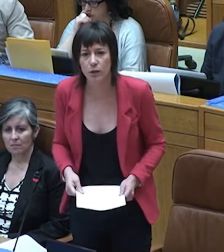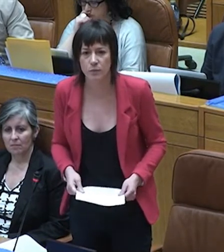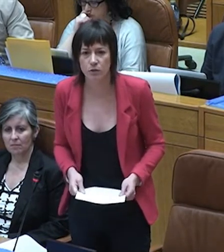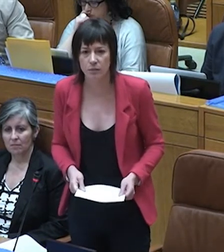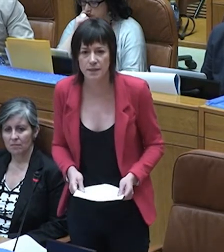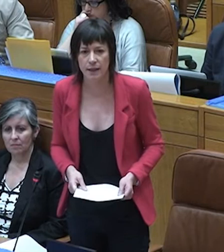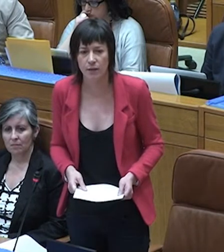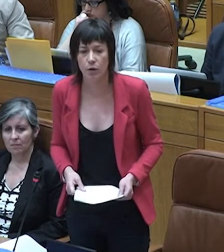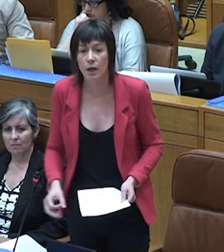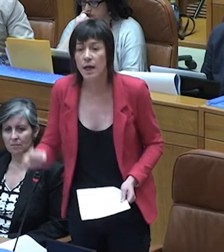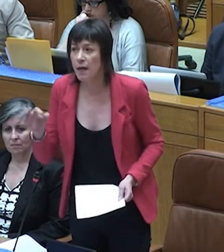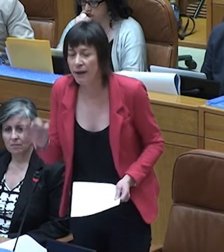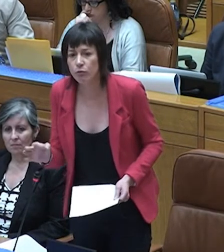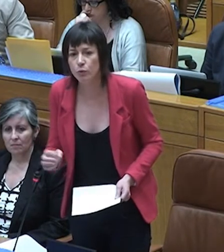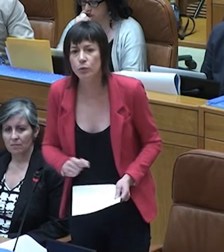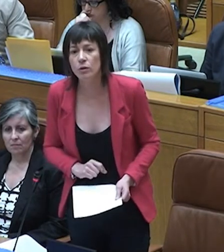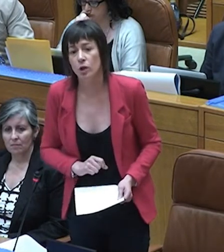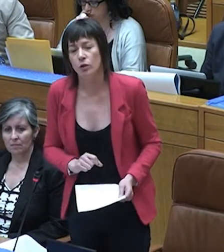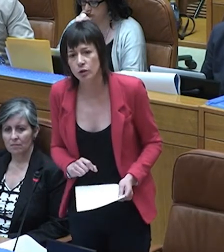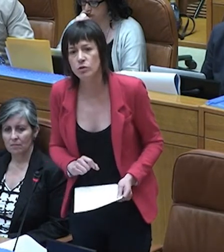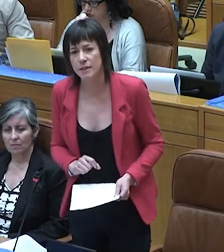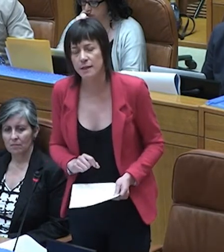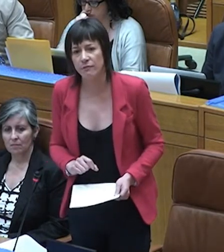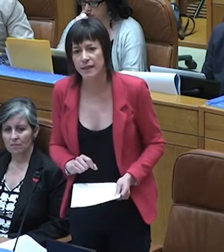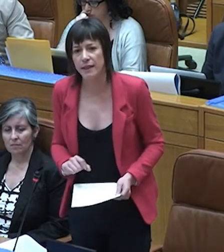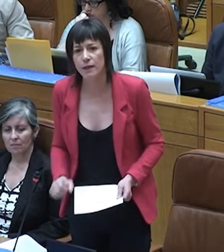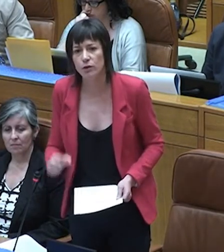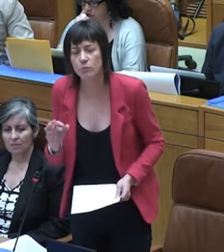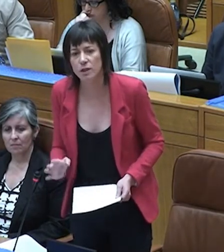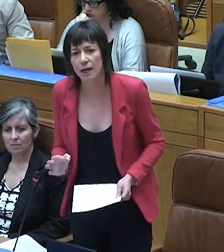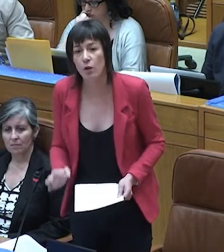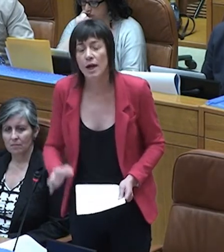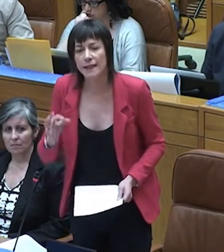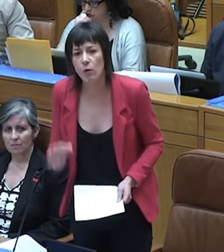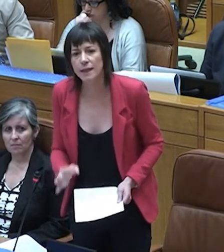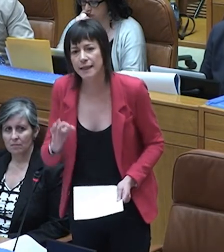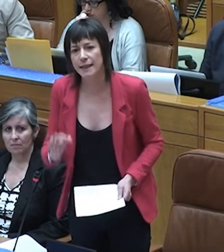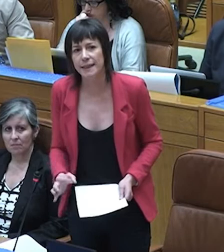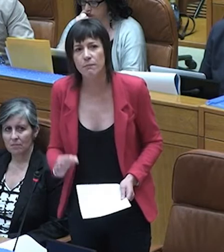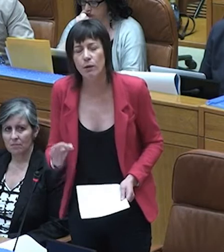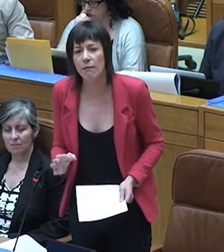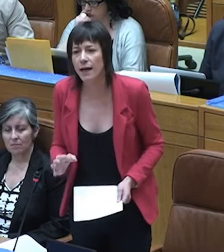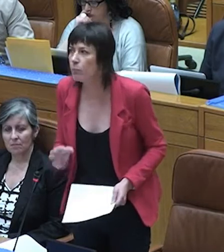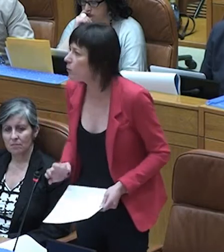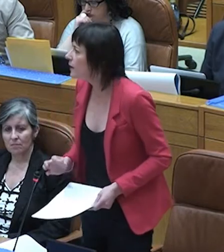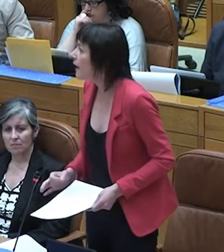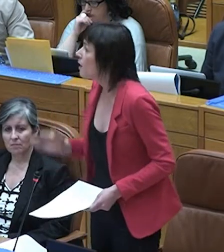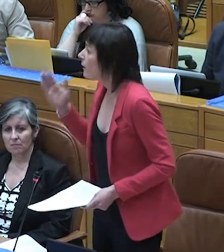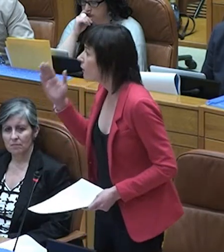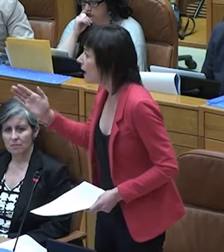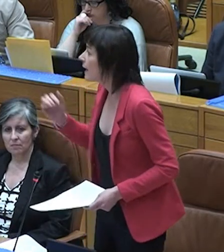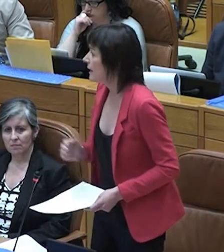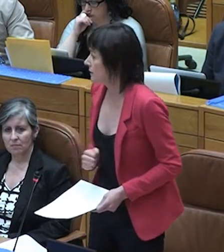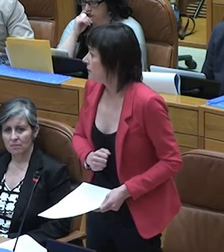desta comisión de investigación. Vaya rematando. E para o futuro do noso sistema financiero temos claro que a única alternativa é unha banca pública,